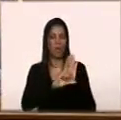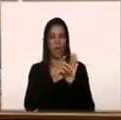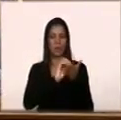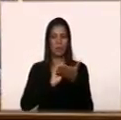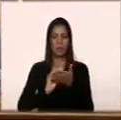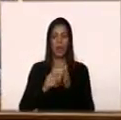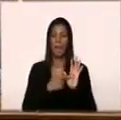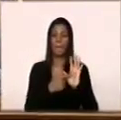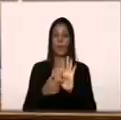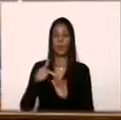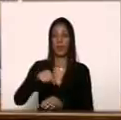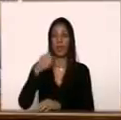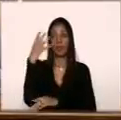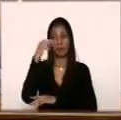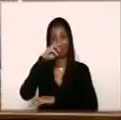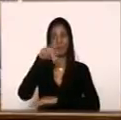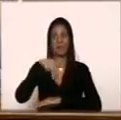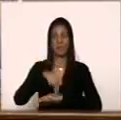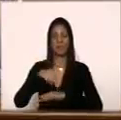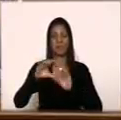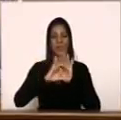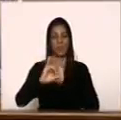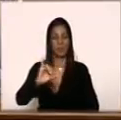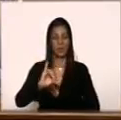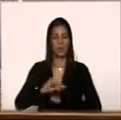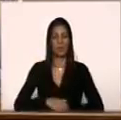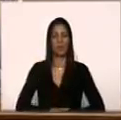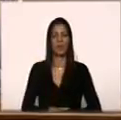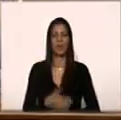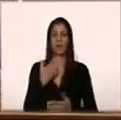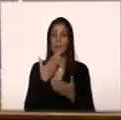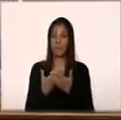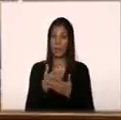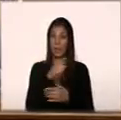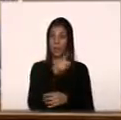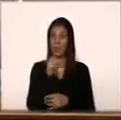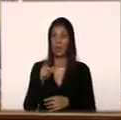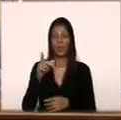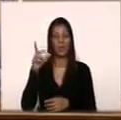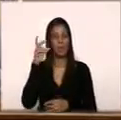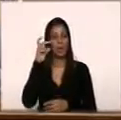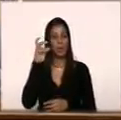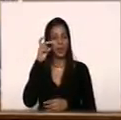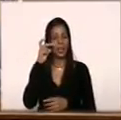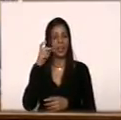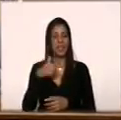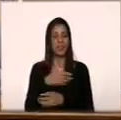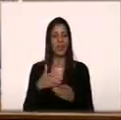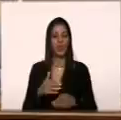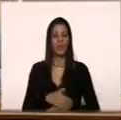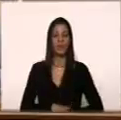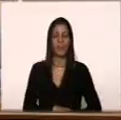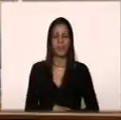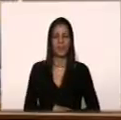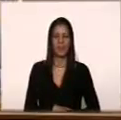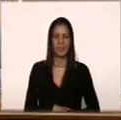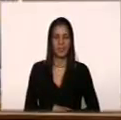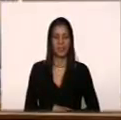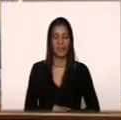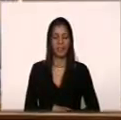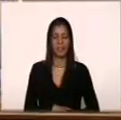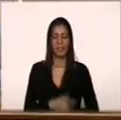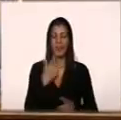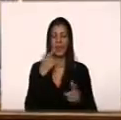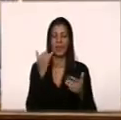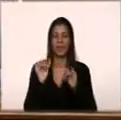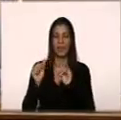Asamblea Nacional Constituyente. Yo quiero pedir a quienes nos escuchan y nos ven a través del Sistema Nacional de Medios Públicos